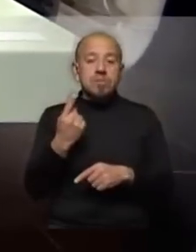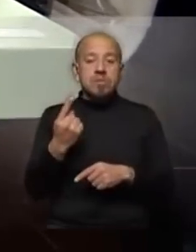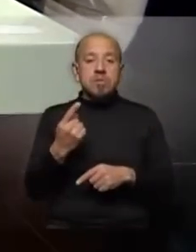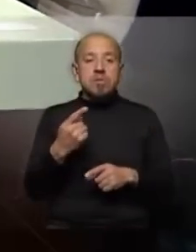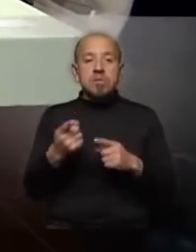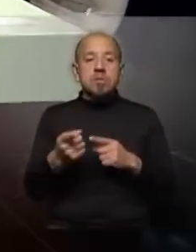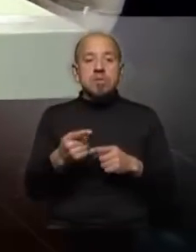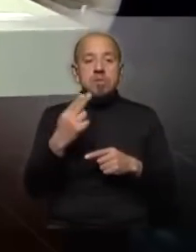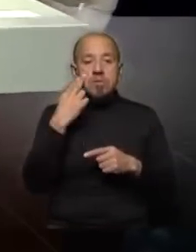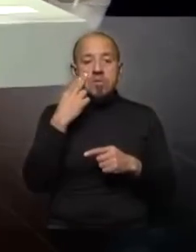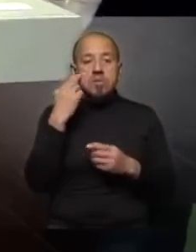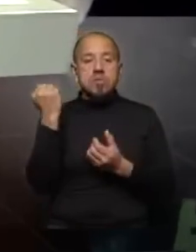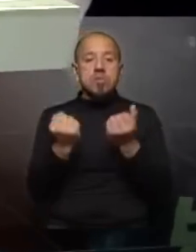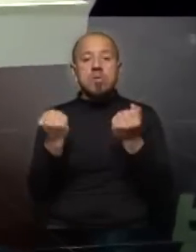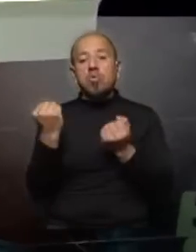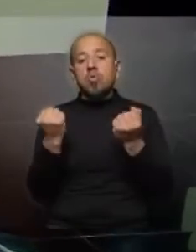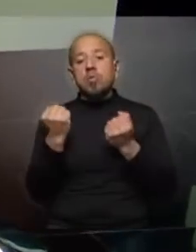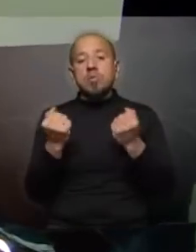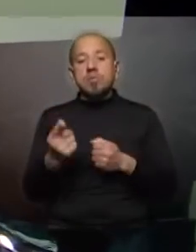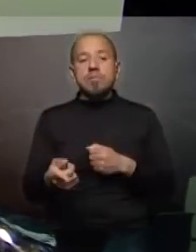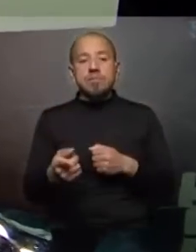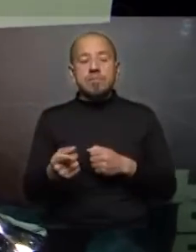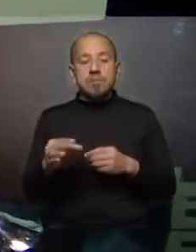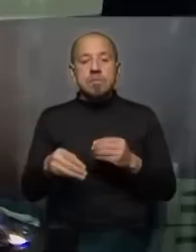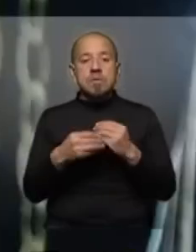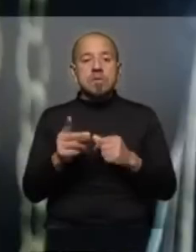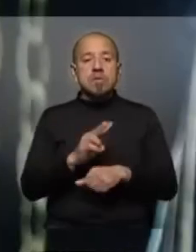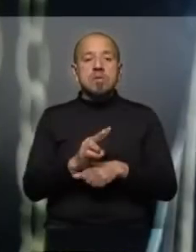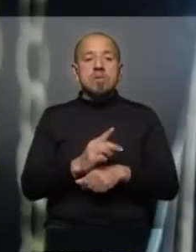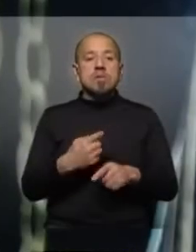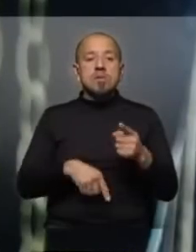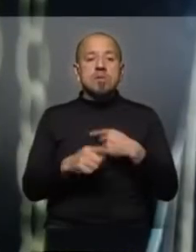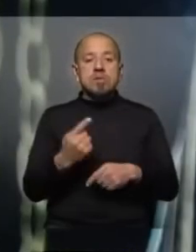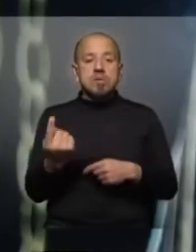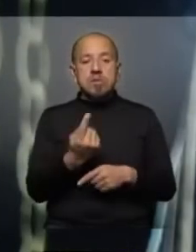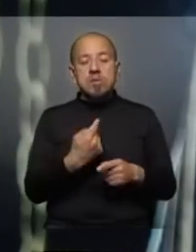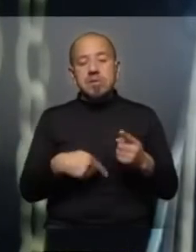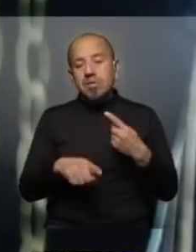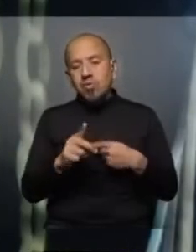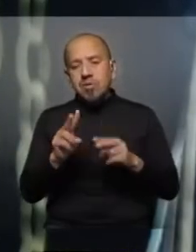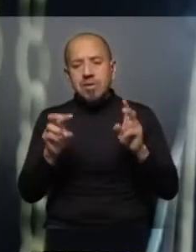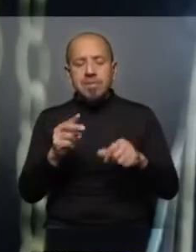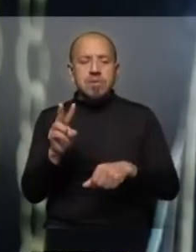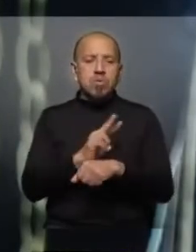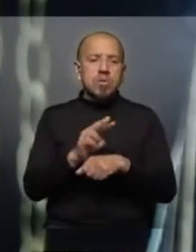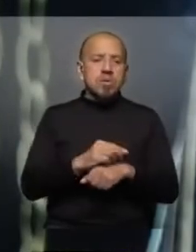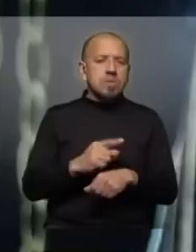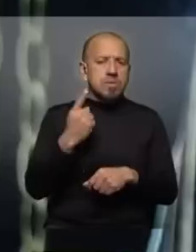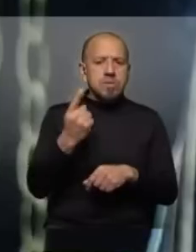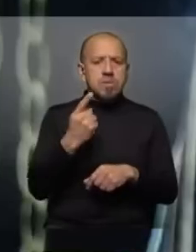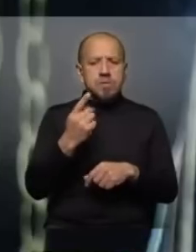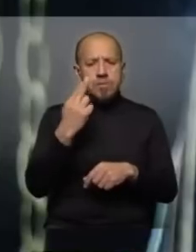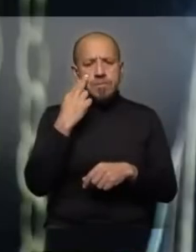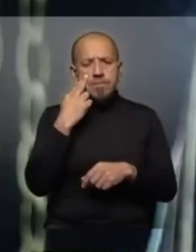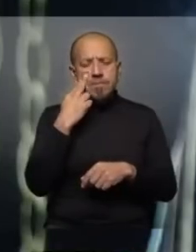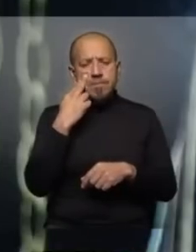que los los los problemas económicos sumados son más que la seguridad pero individualmente considerado la seguridad es el principal problema